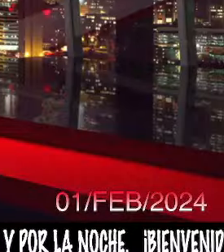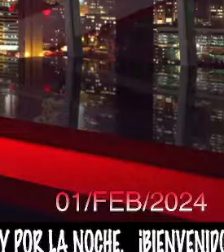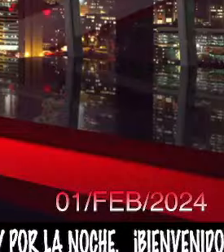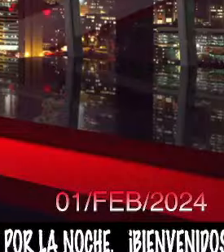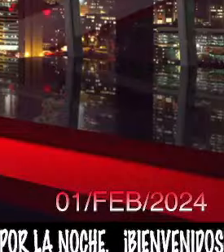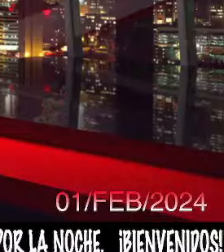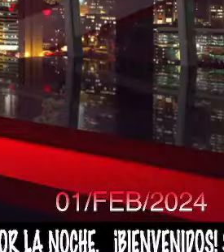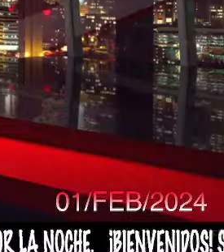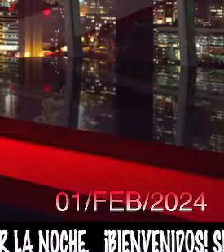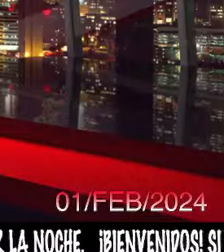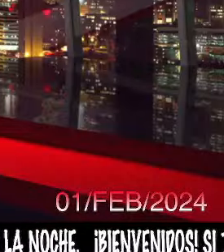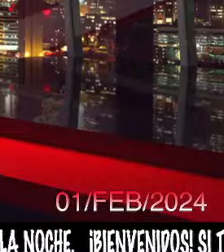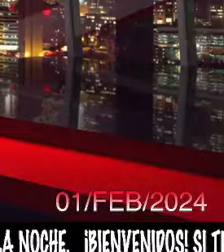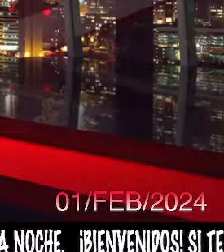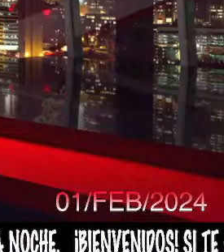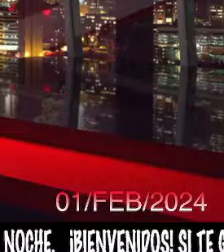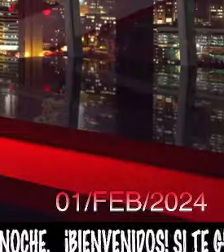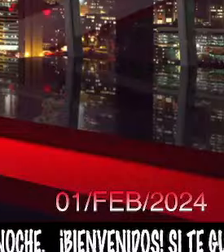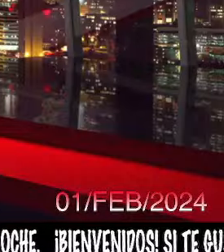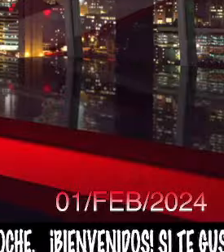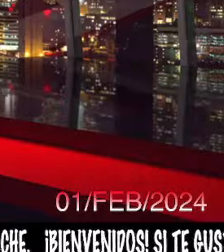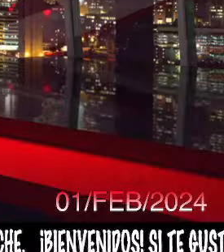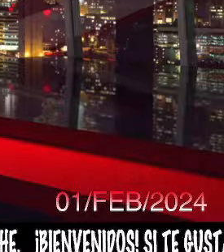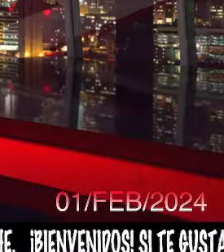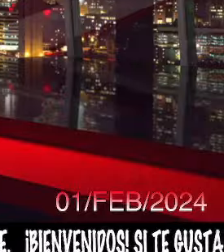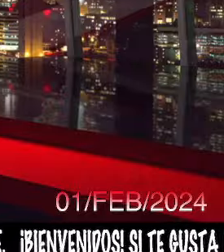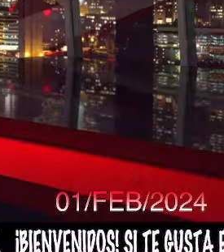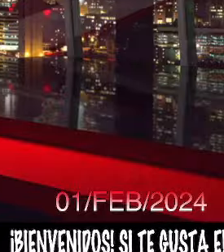Porque la gente del PRD se ostenta